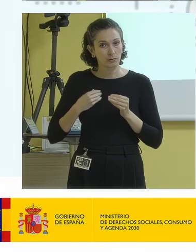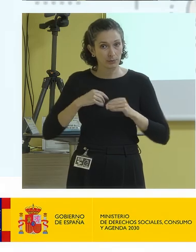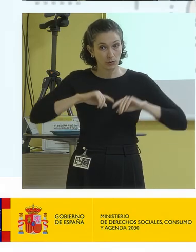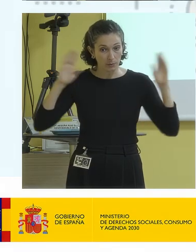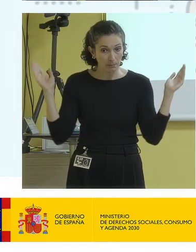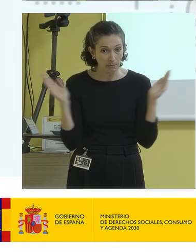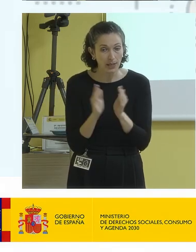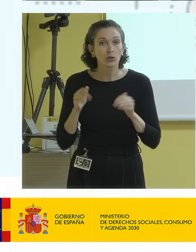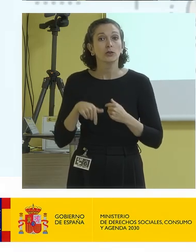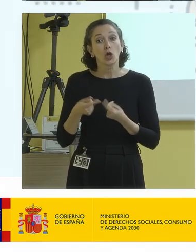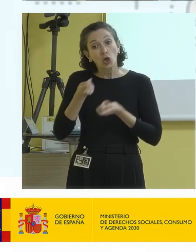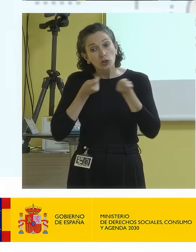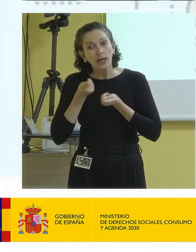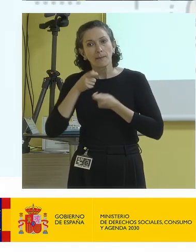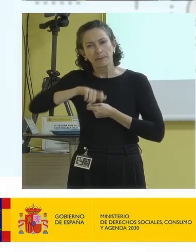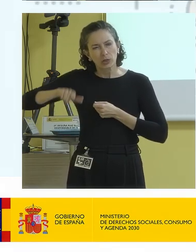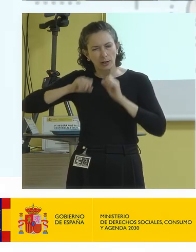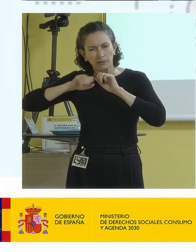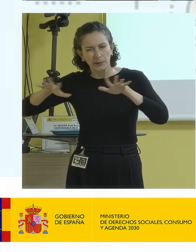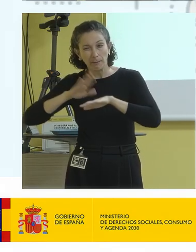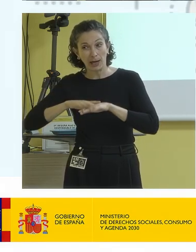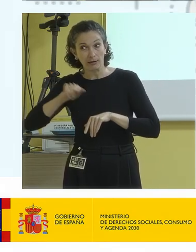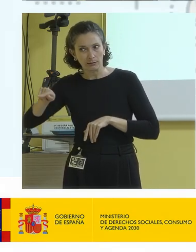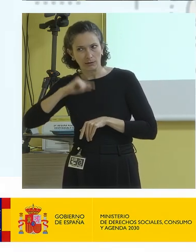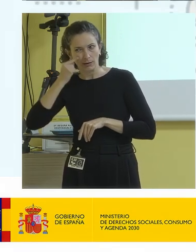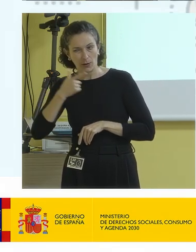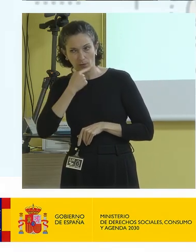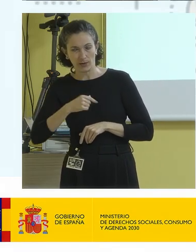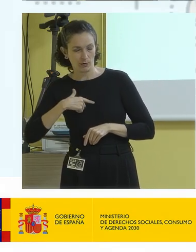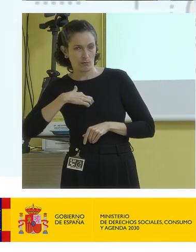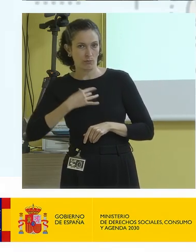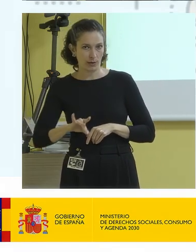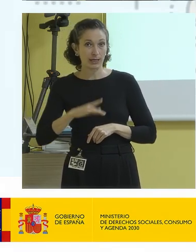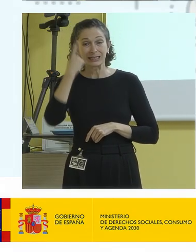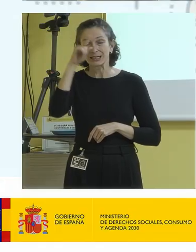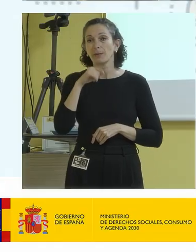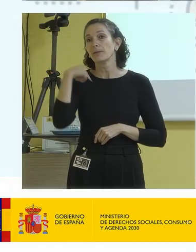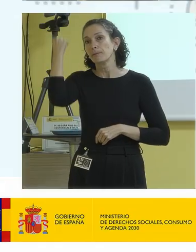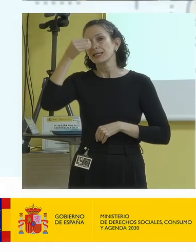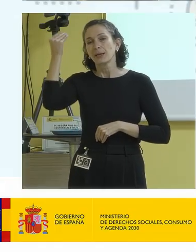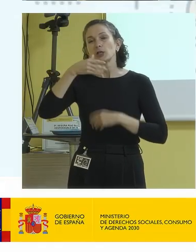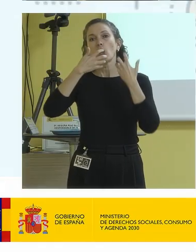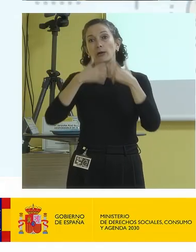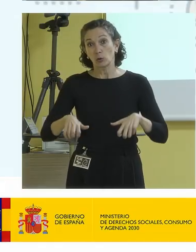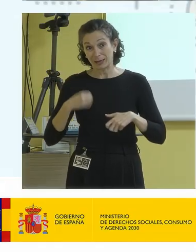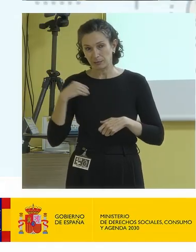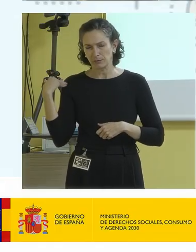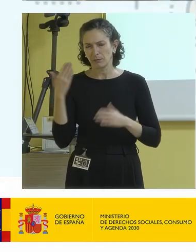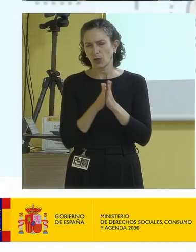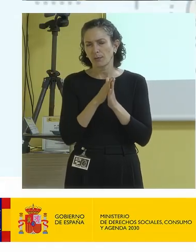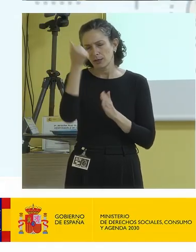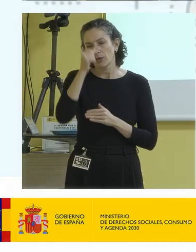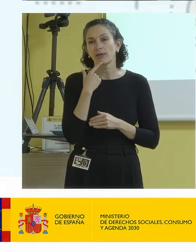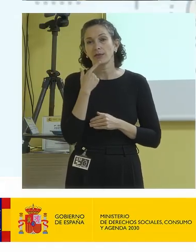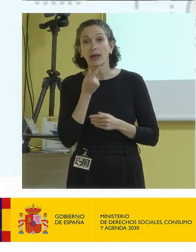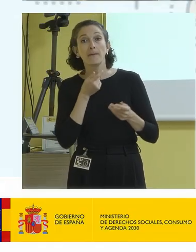controlarlos, de divulgar a la gente para que sepa detectarlos fácilmente, que sean conscientes de que ese pensamiento automático, que decía antes David, tiene que confrontarse con el